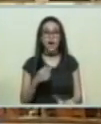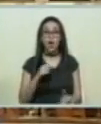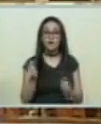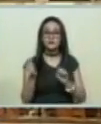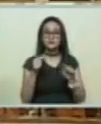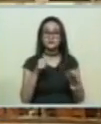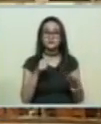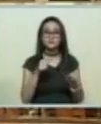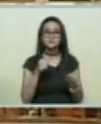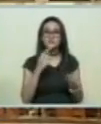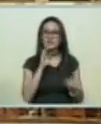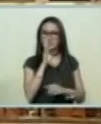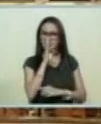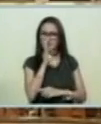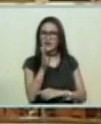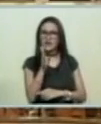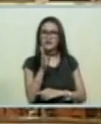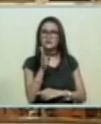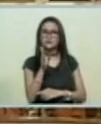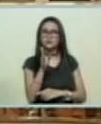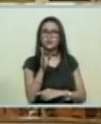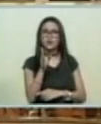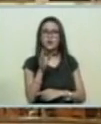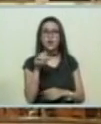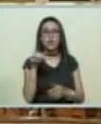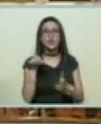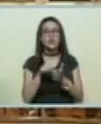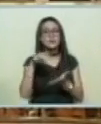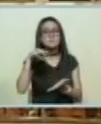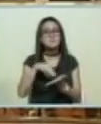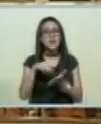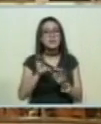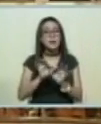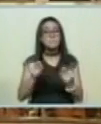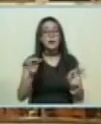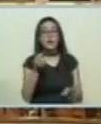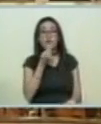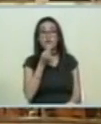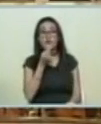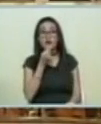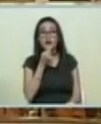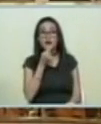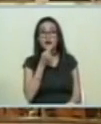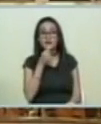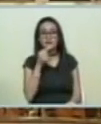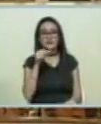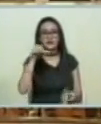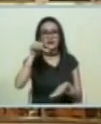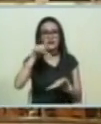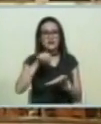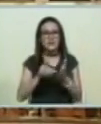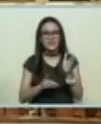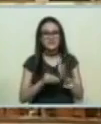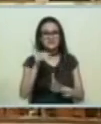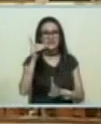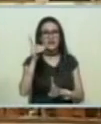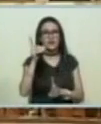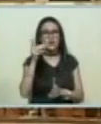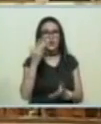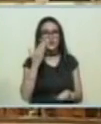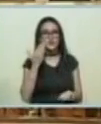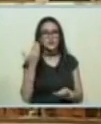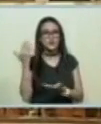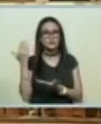pase, directamente en el estado Miranda, en Palo Verde, en el núcleo de desarrollo endógeno Antonio José de